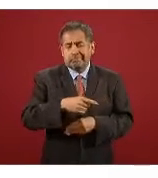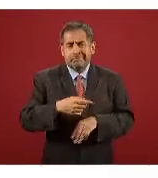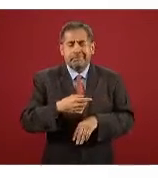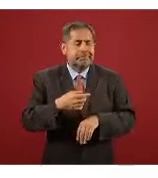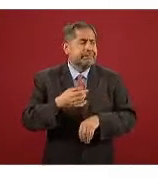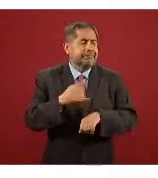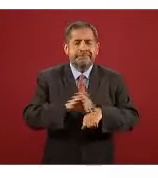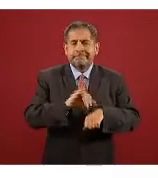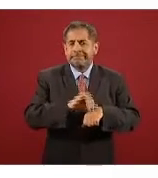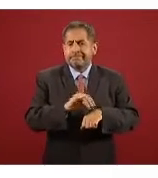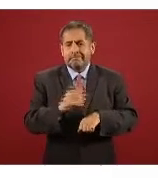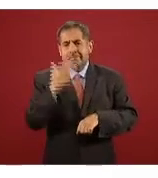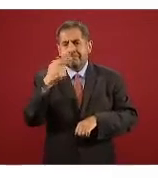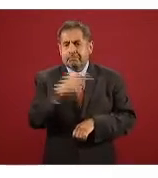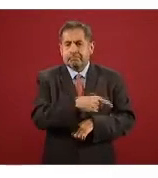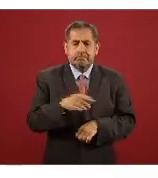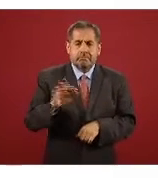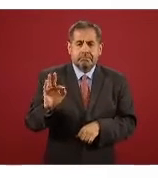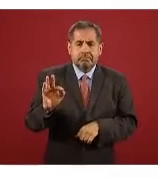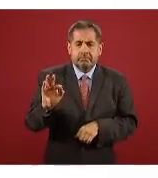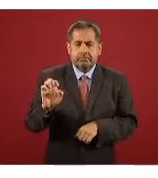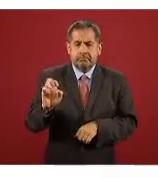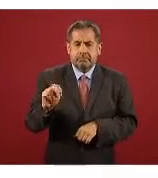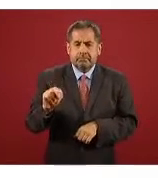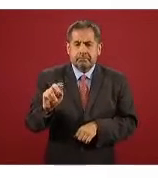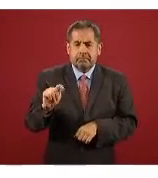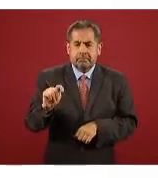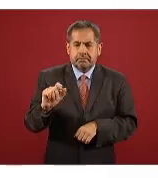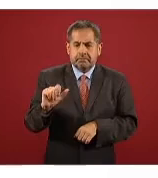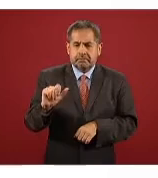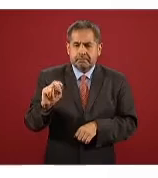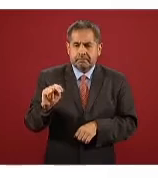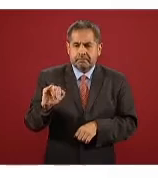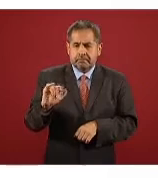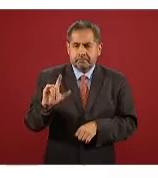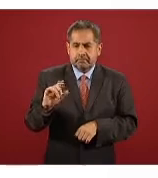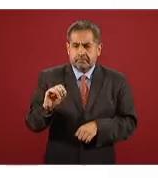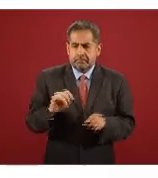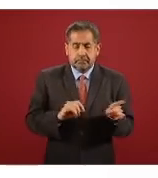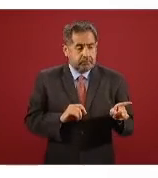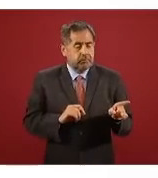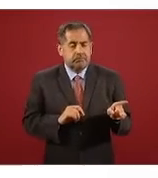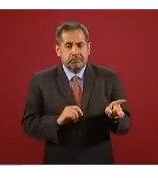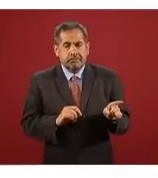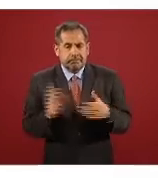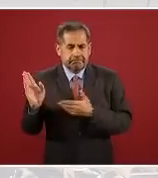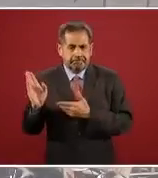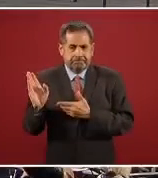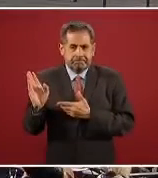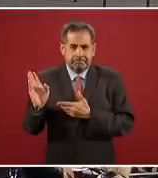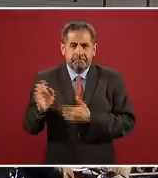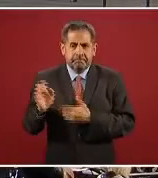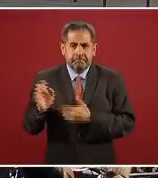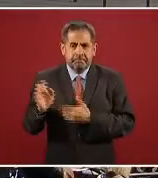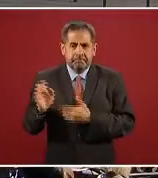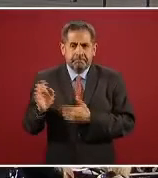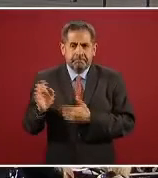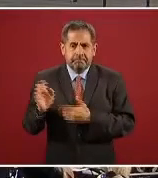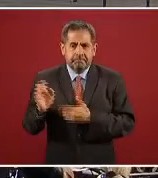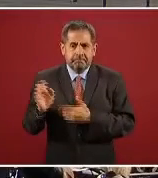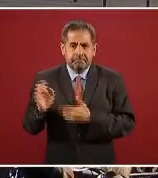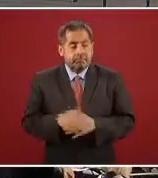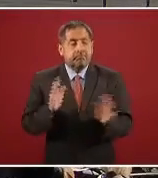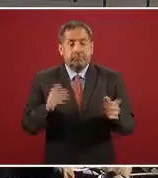en el caso del fentanilo hemos estado trabajando en virtud para tener casos que han sido ya denunciados